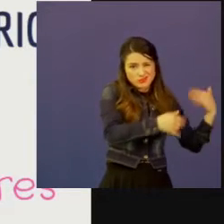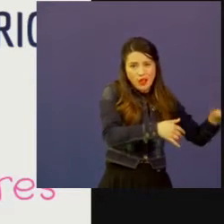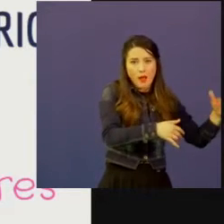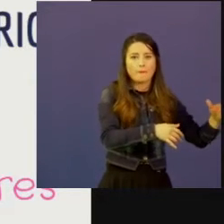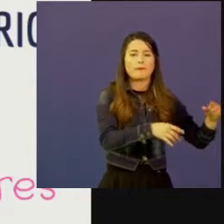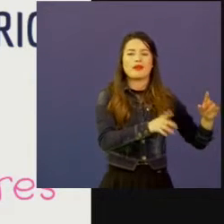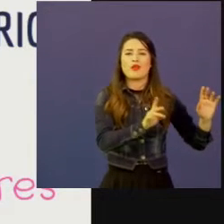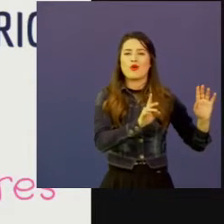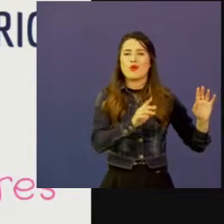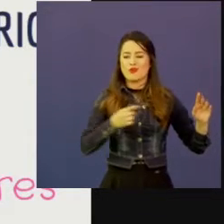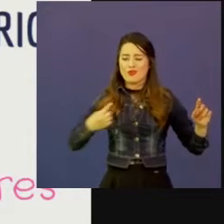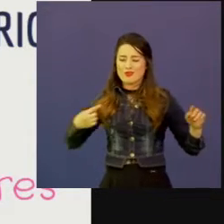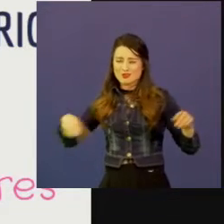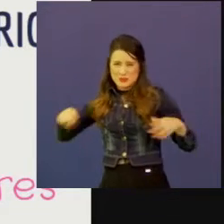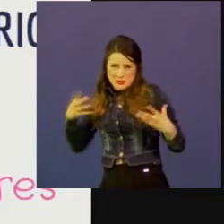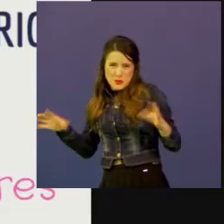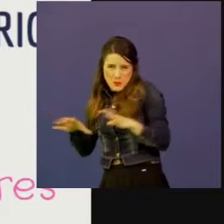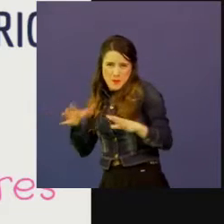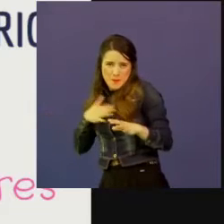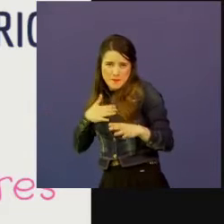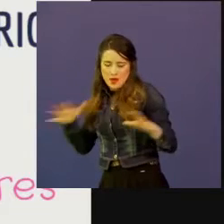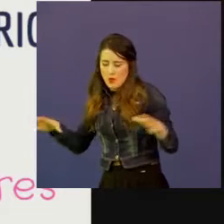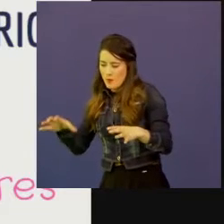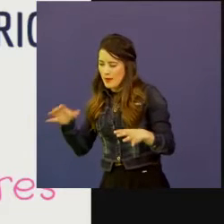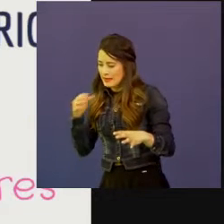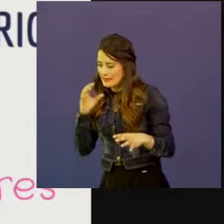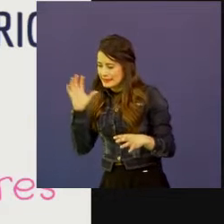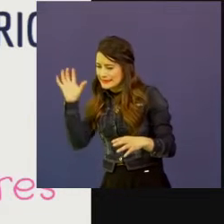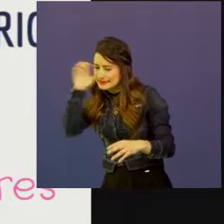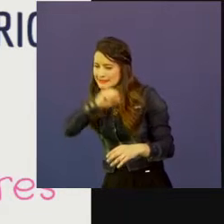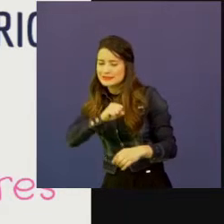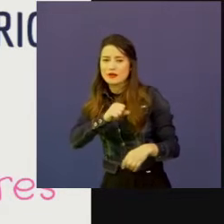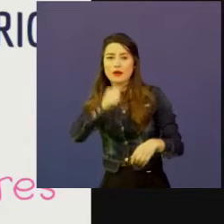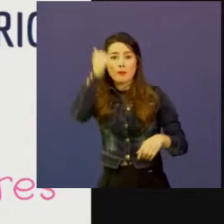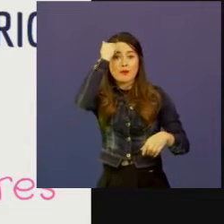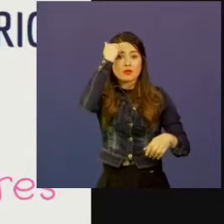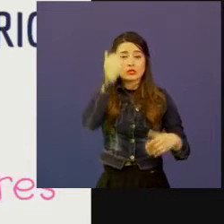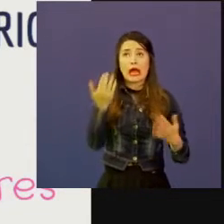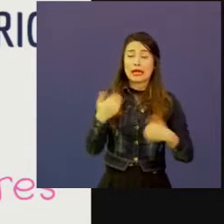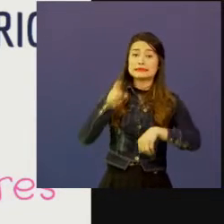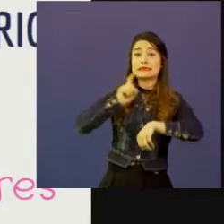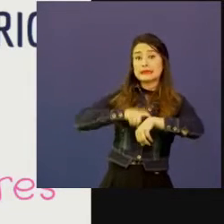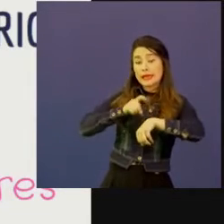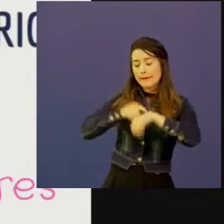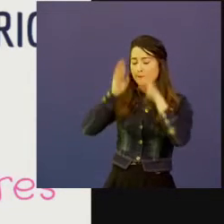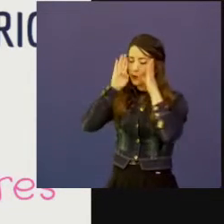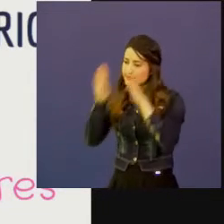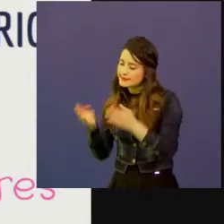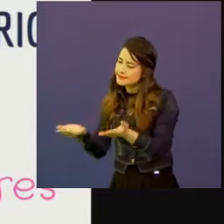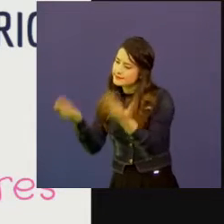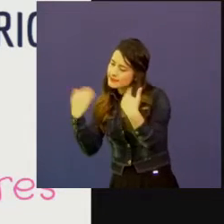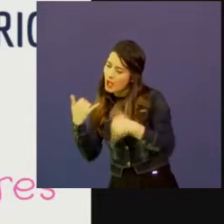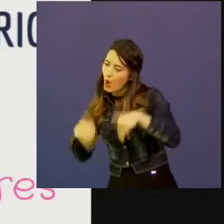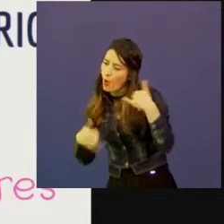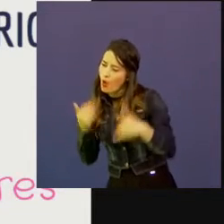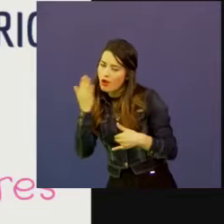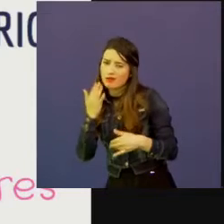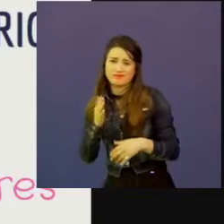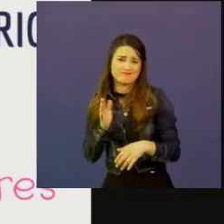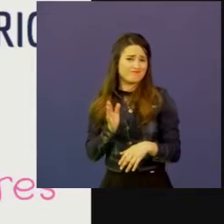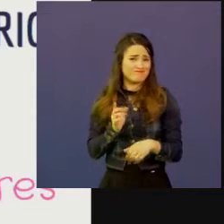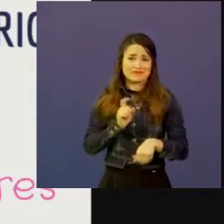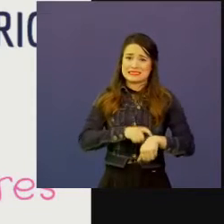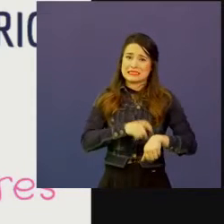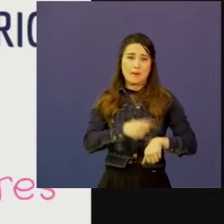juegos, nosotros nos dimos cuenta que los profesores no tienen el tiempo ni los conocimientos necesarios para hacerlo, y por